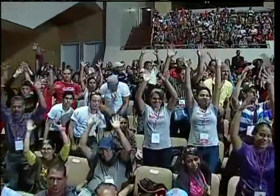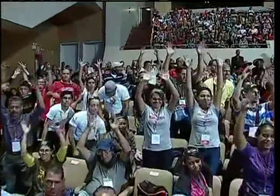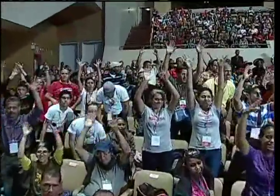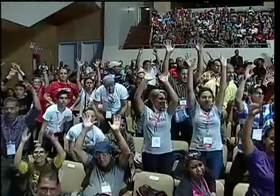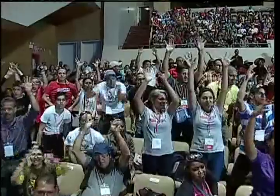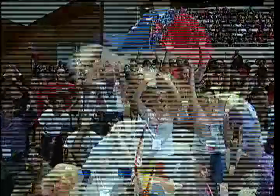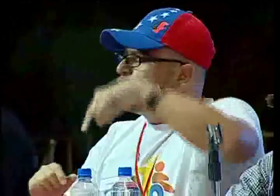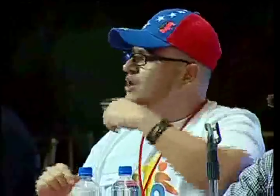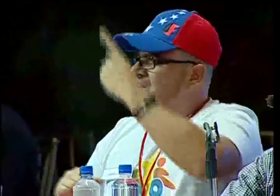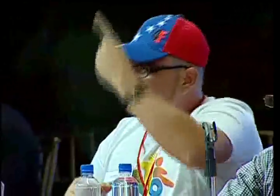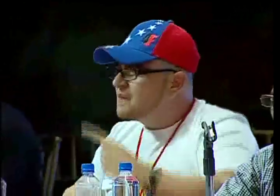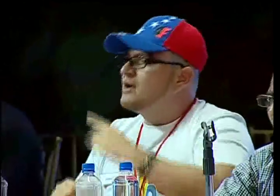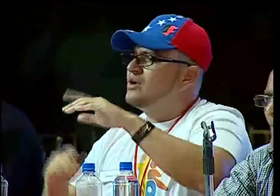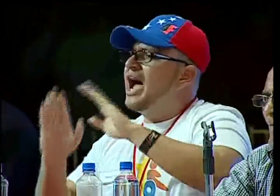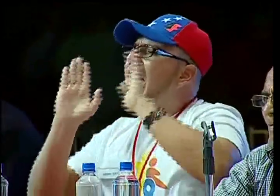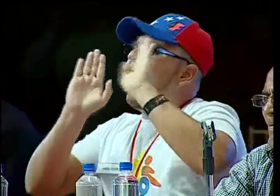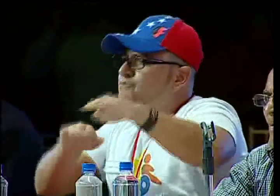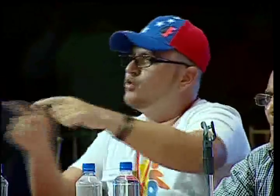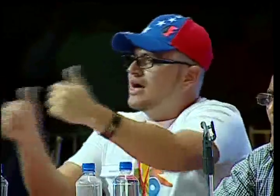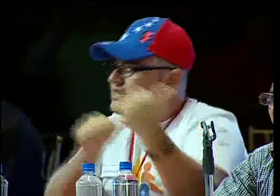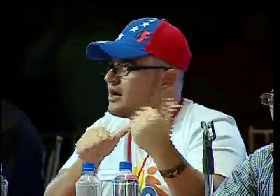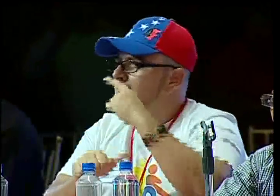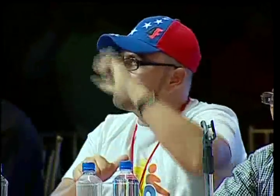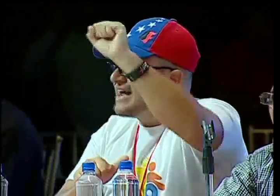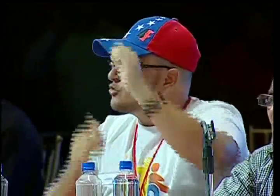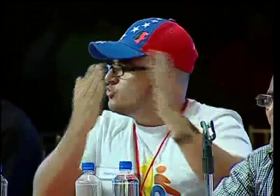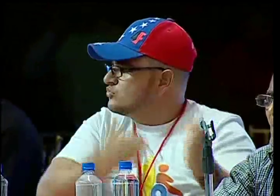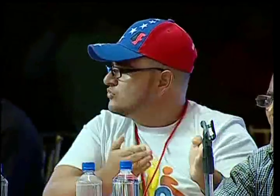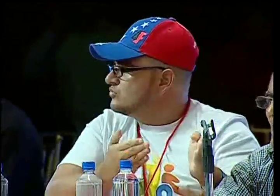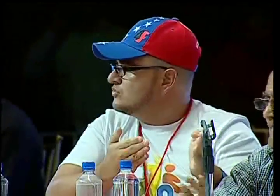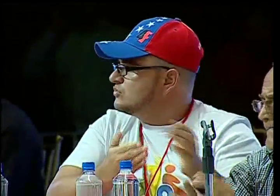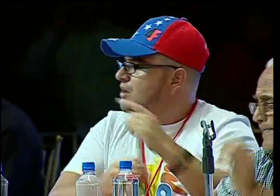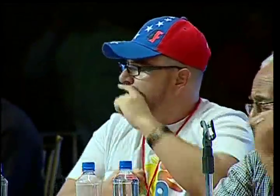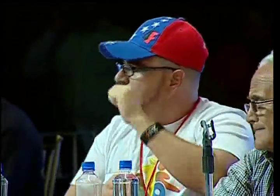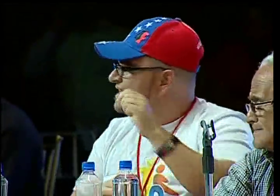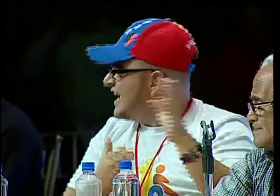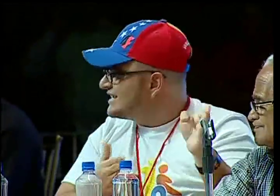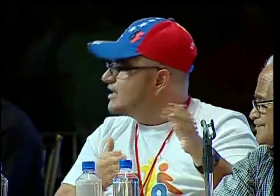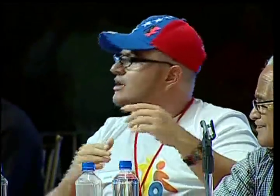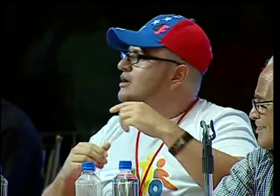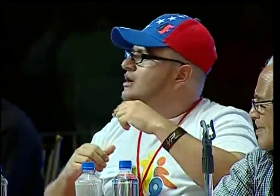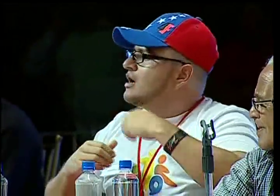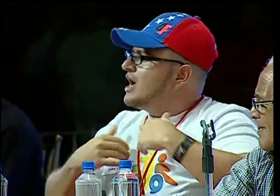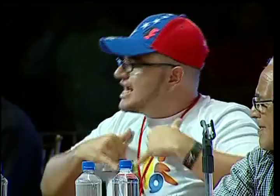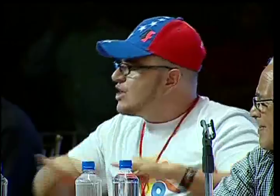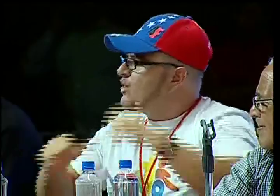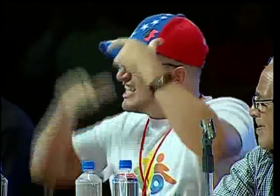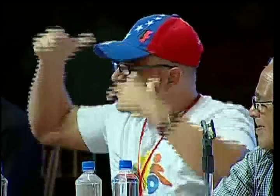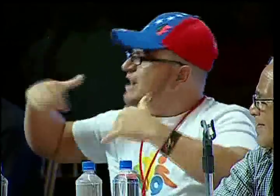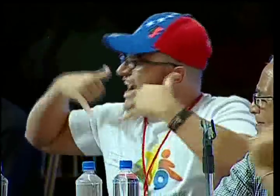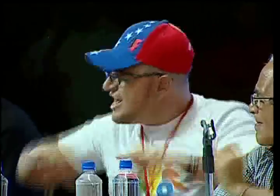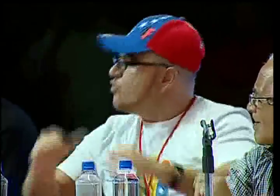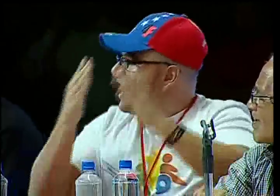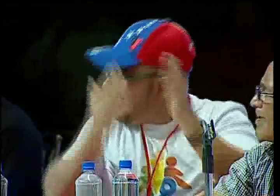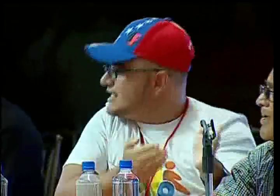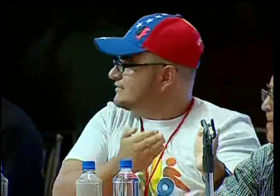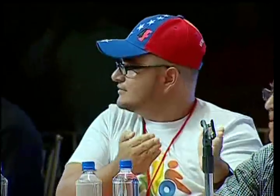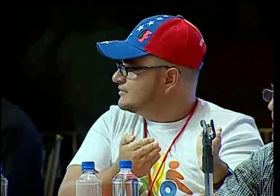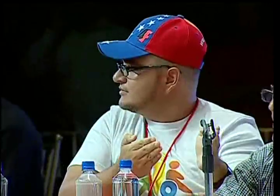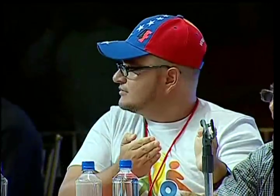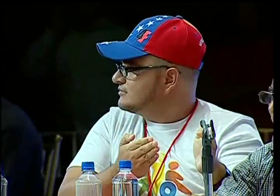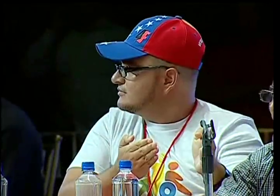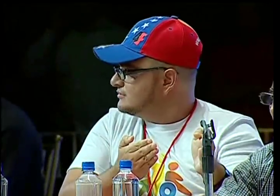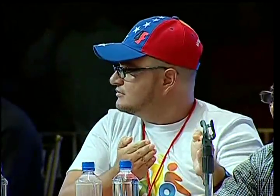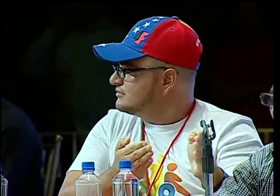Nosotros lo apoyamos a usted. La discapacidad apoya al presidente Nicolás Maduro, al hijo